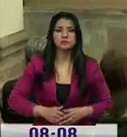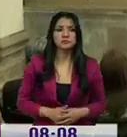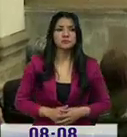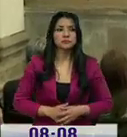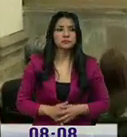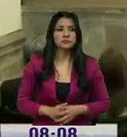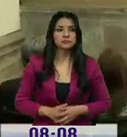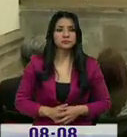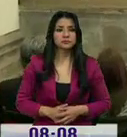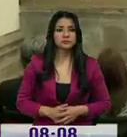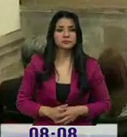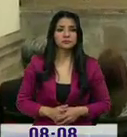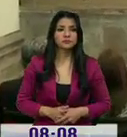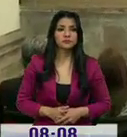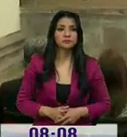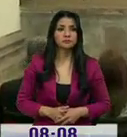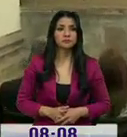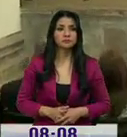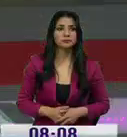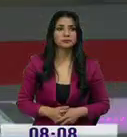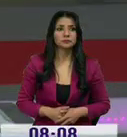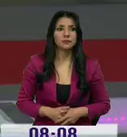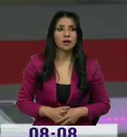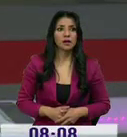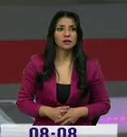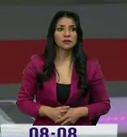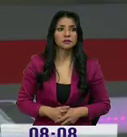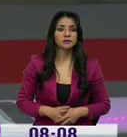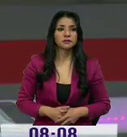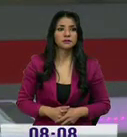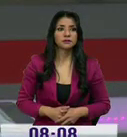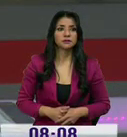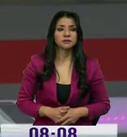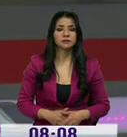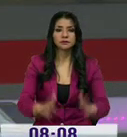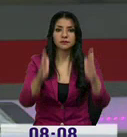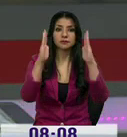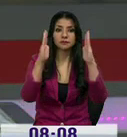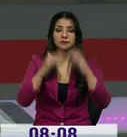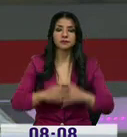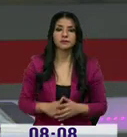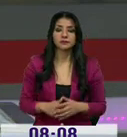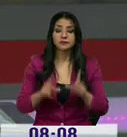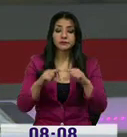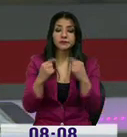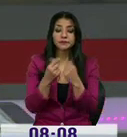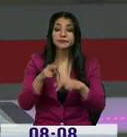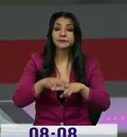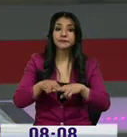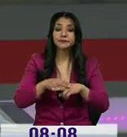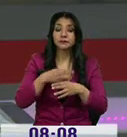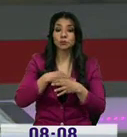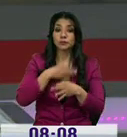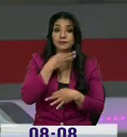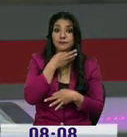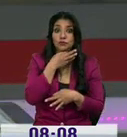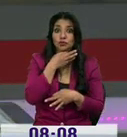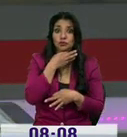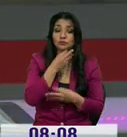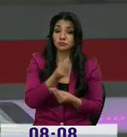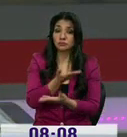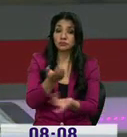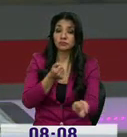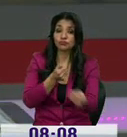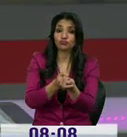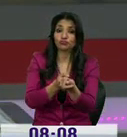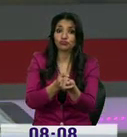Informó Priscila Cadena. Y preste atención, el gremio de taxistas ejecutivos manifestó su apoyo